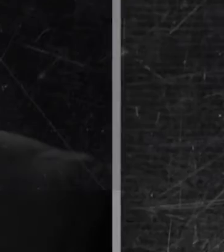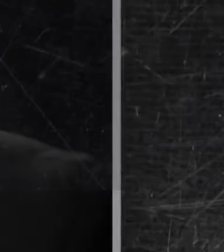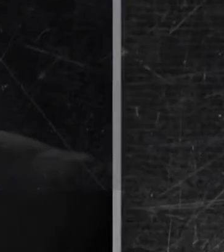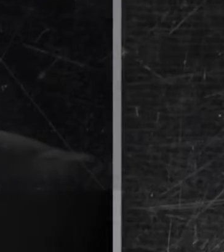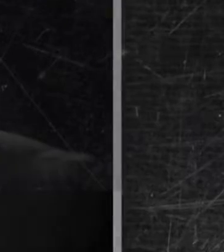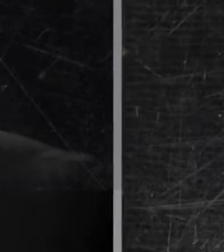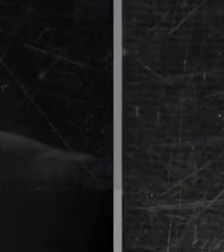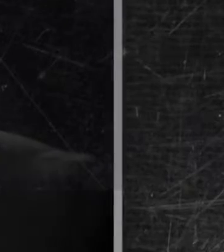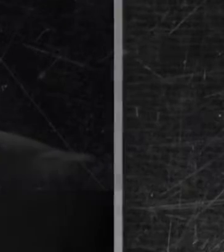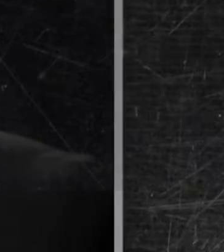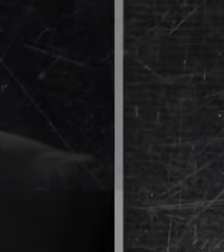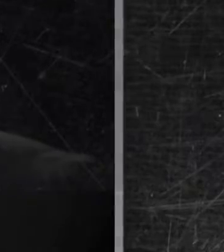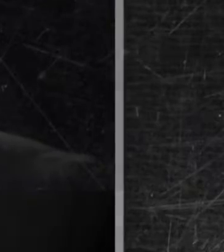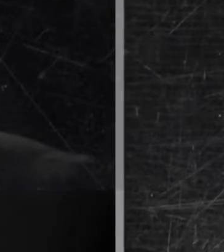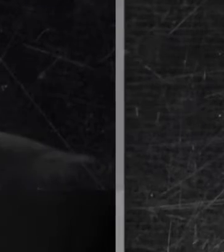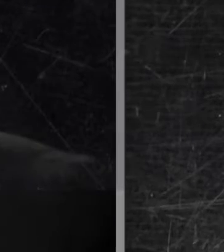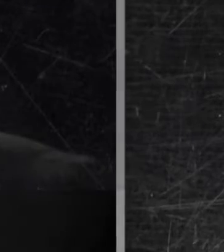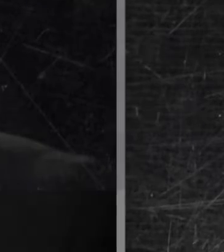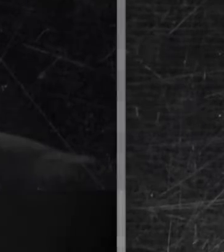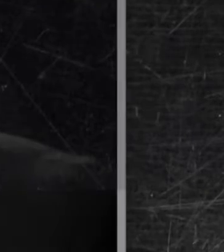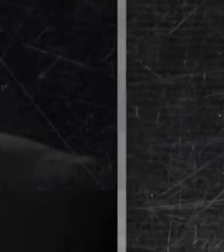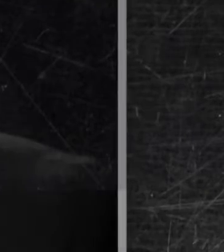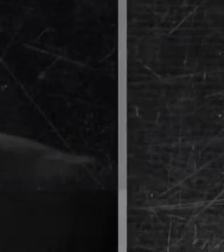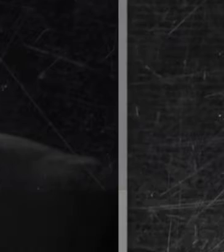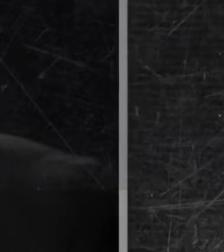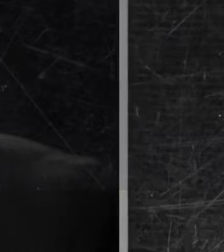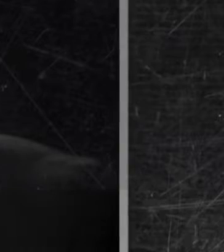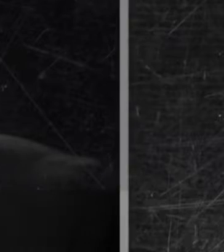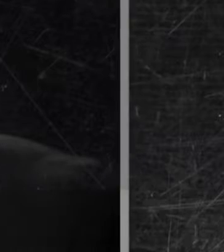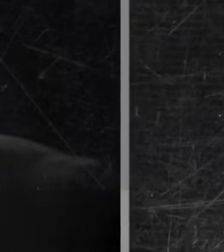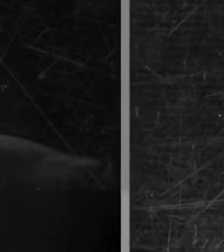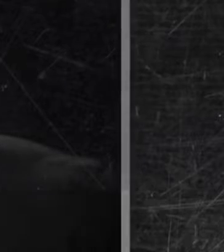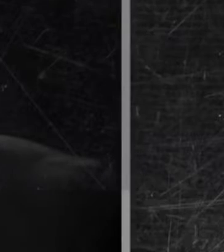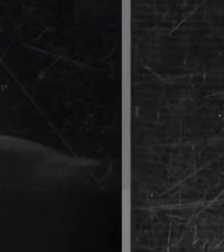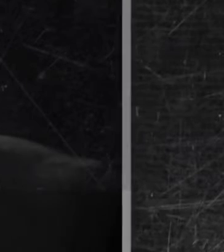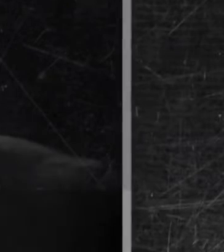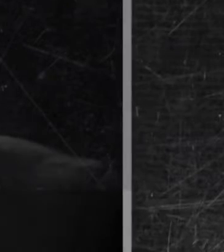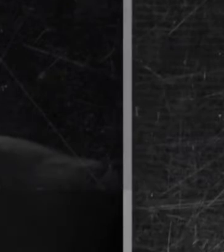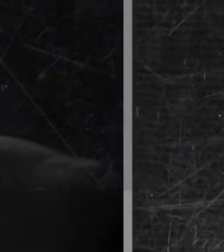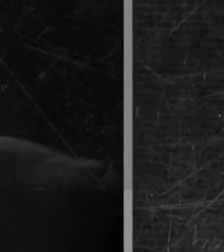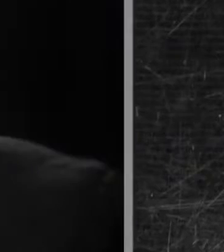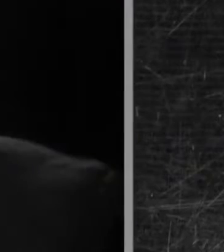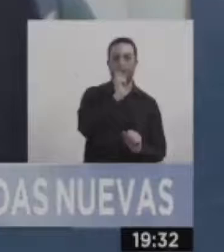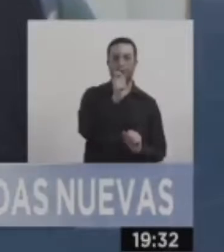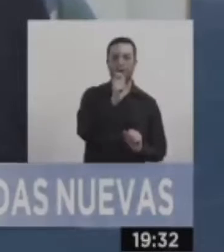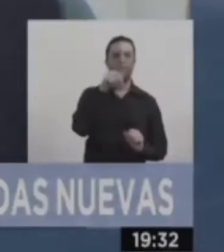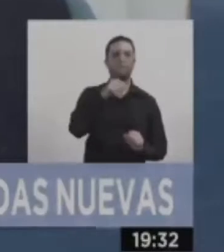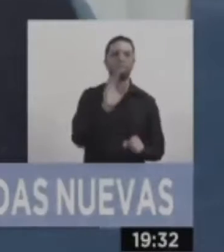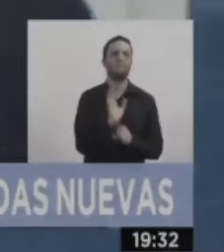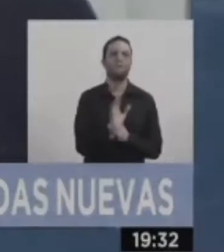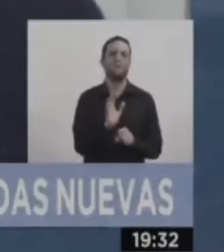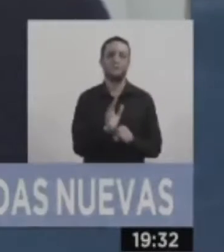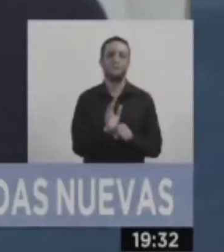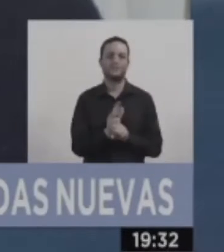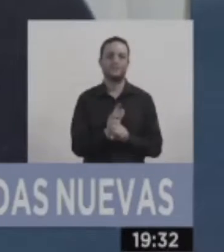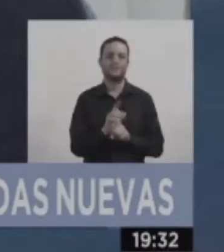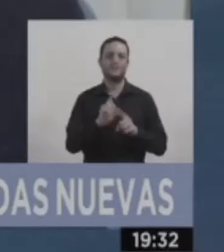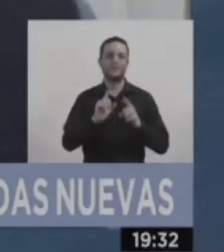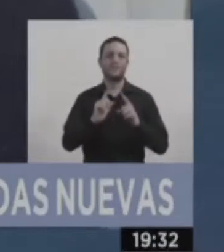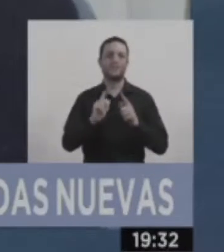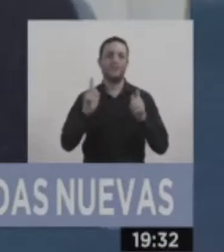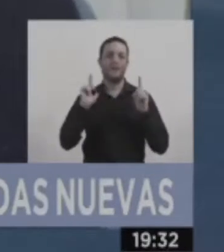y los medios de comunicación están hoy casi como un día de fiesta con un fallo judicial